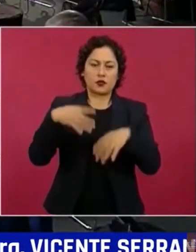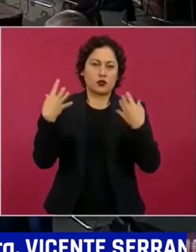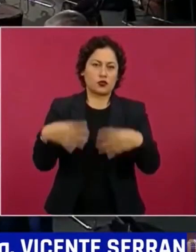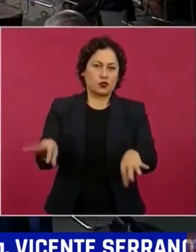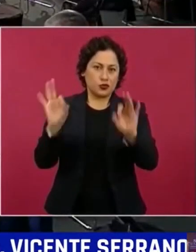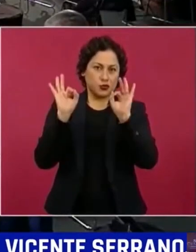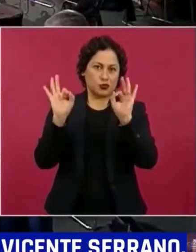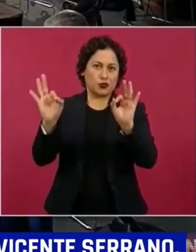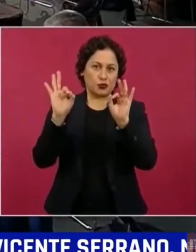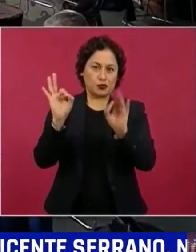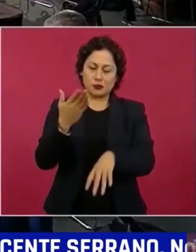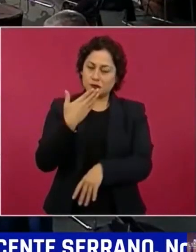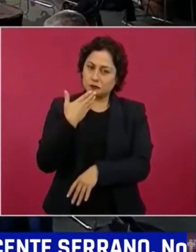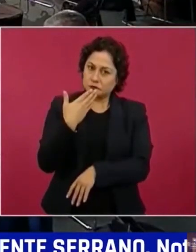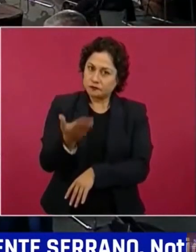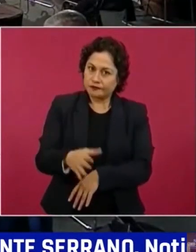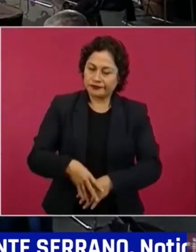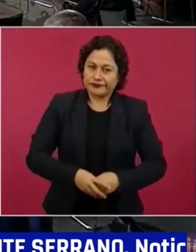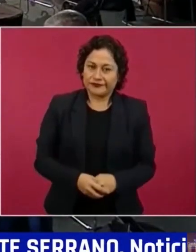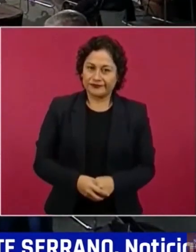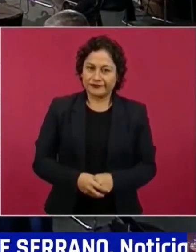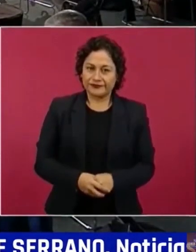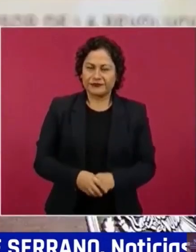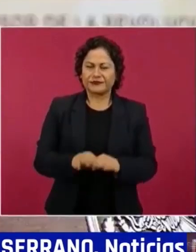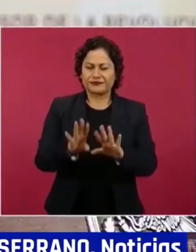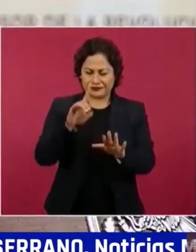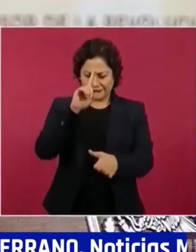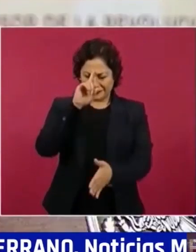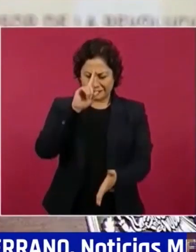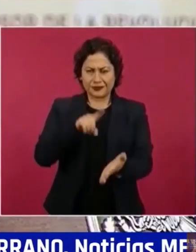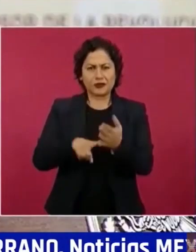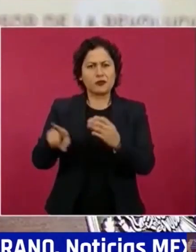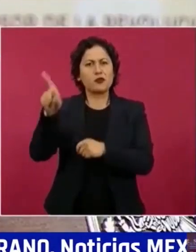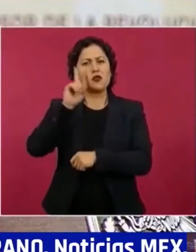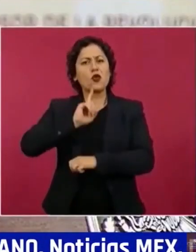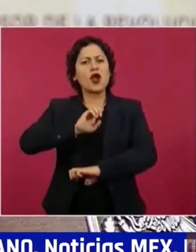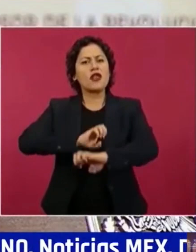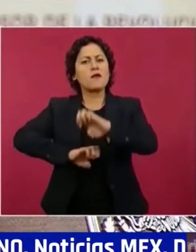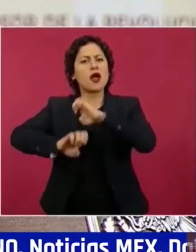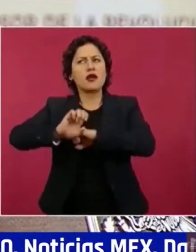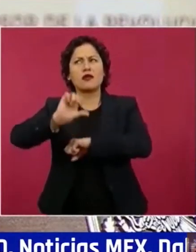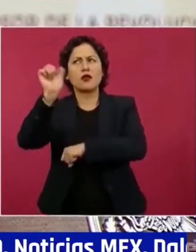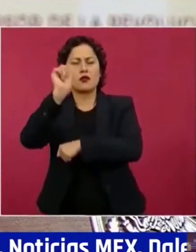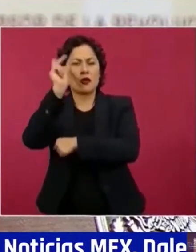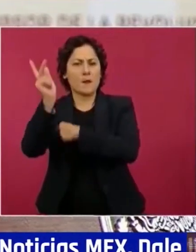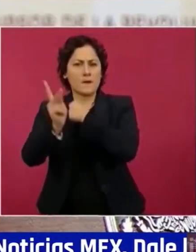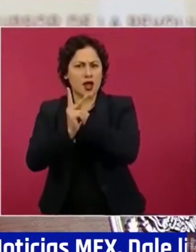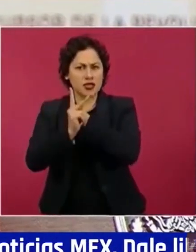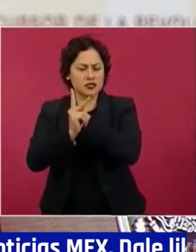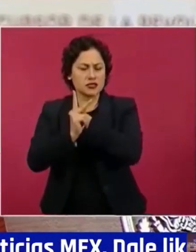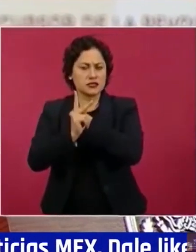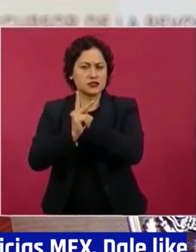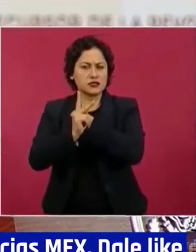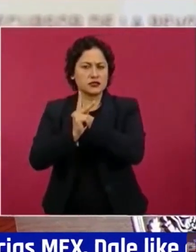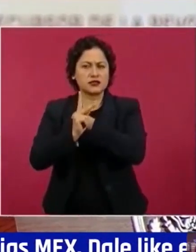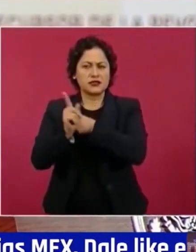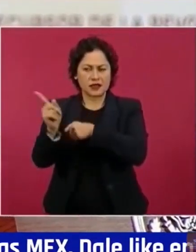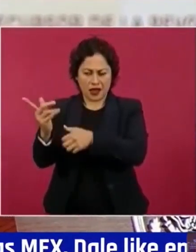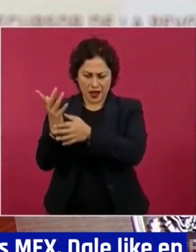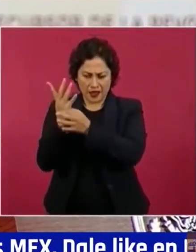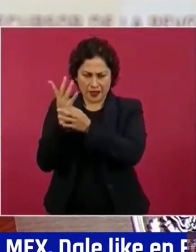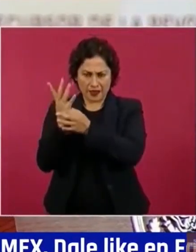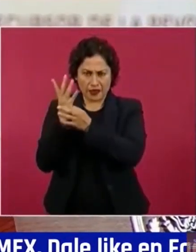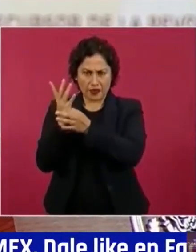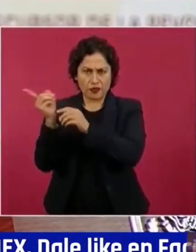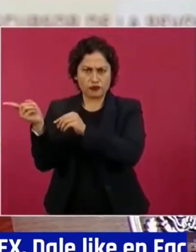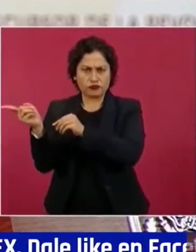O creo que fue una embajadora de no sé qué país que dijo le dijo, contestó